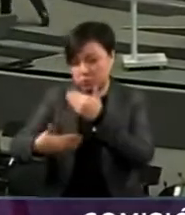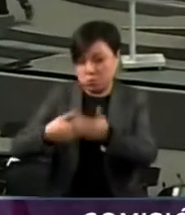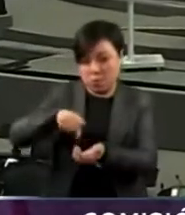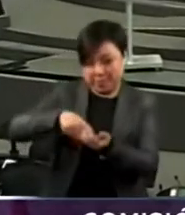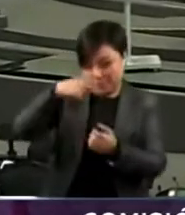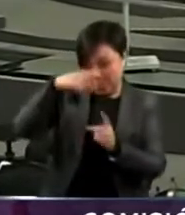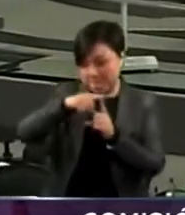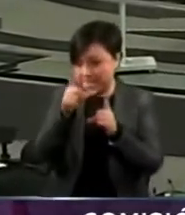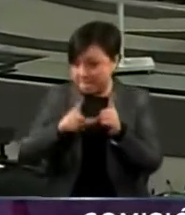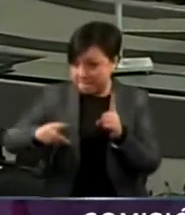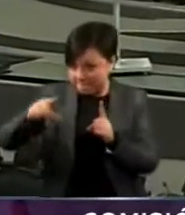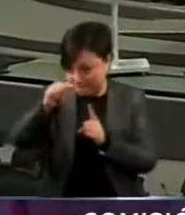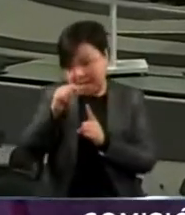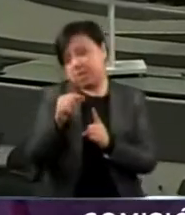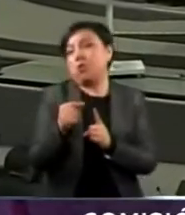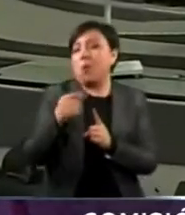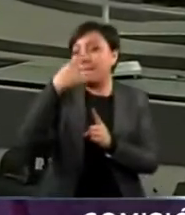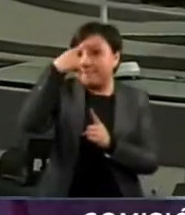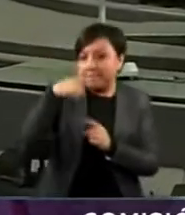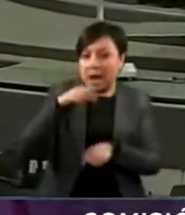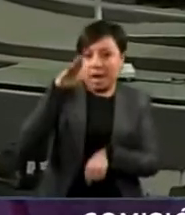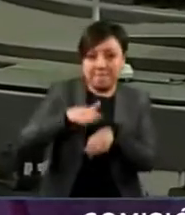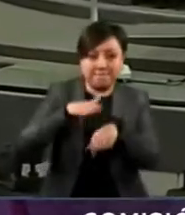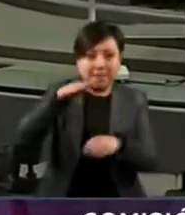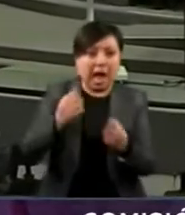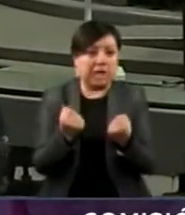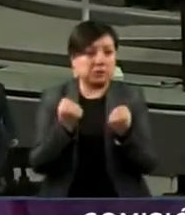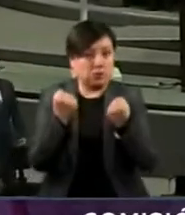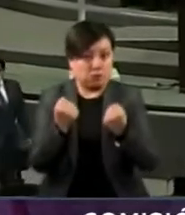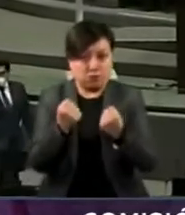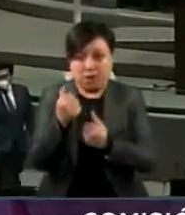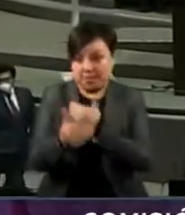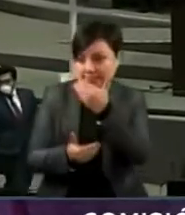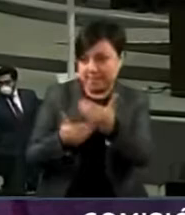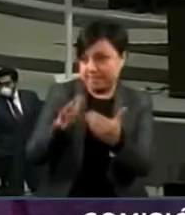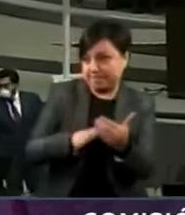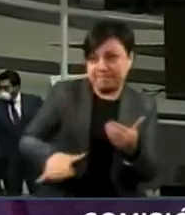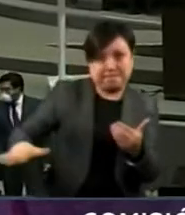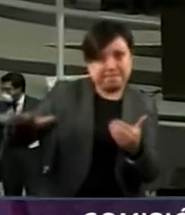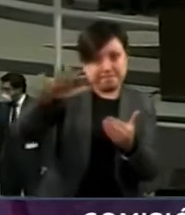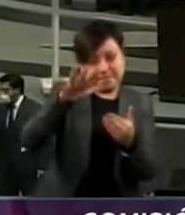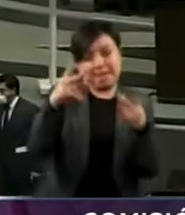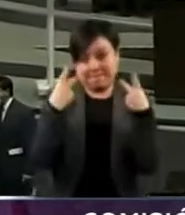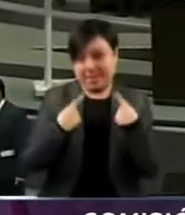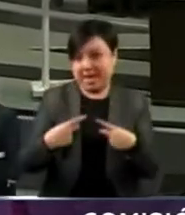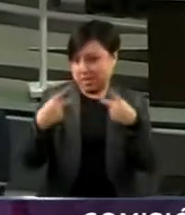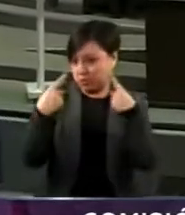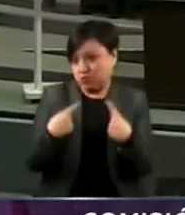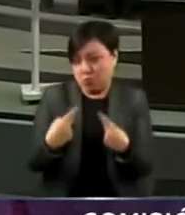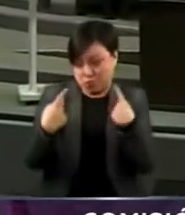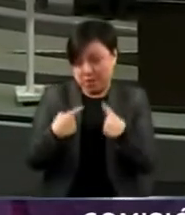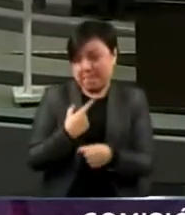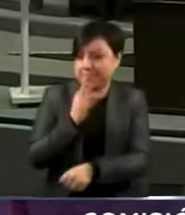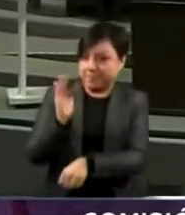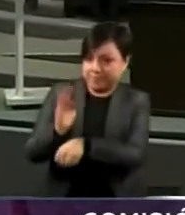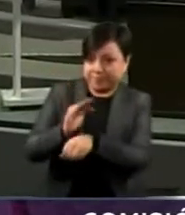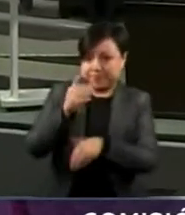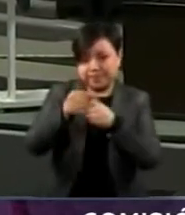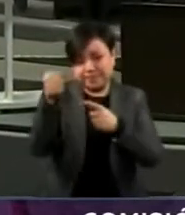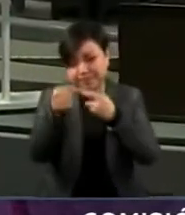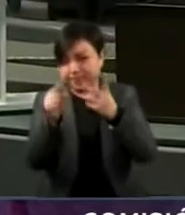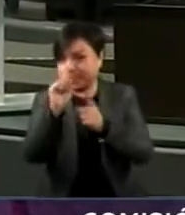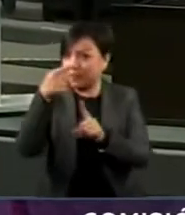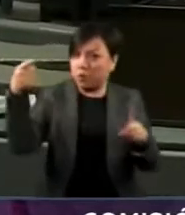de la nación con el fin de fortalecer la identidad y memoria de la sociedad. Para el cumplimiento de sus objetivos